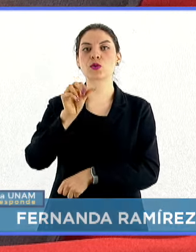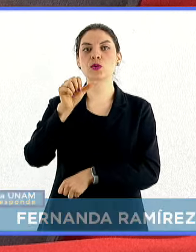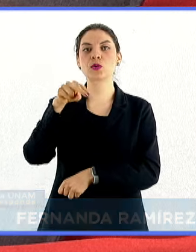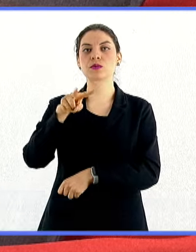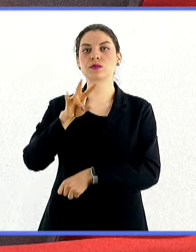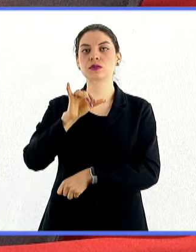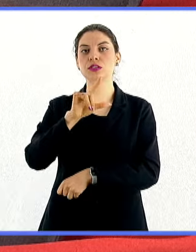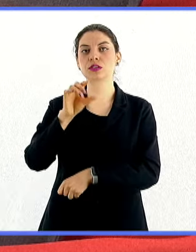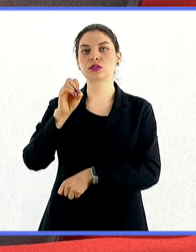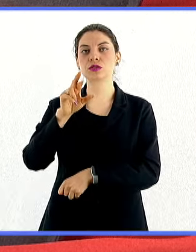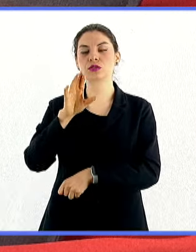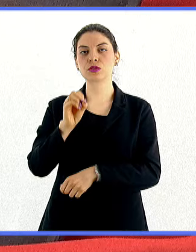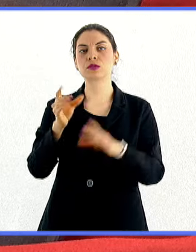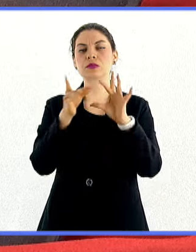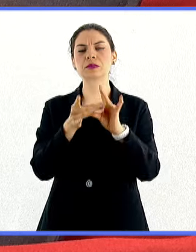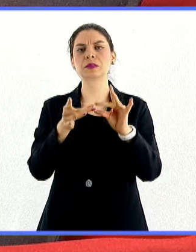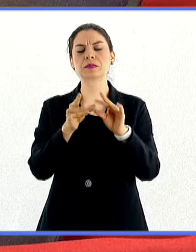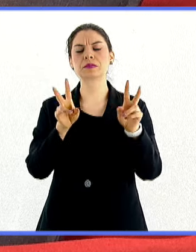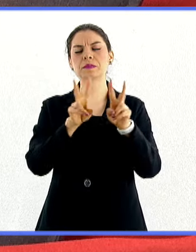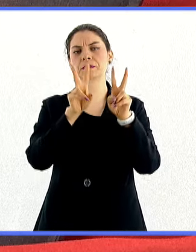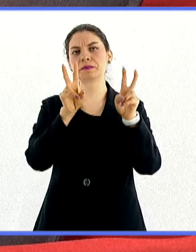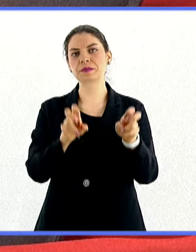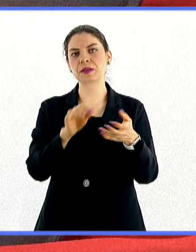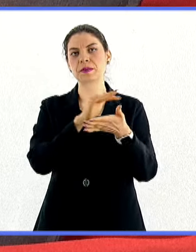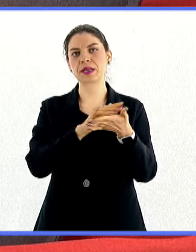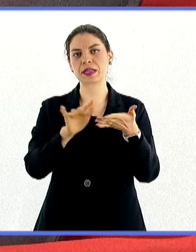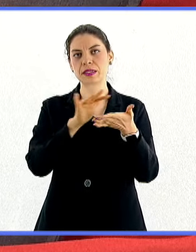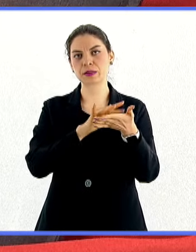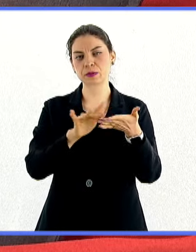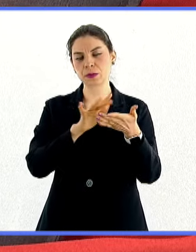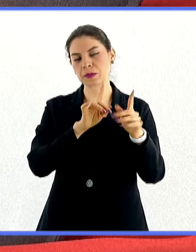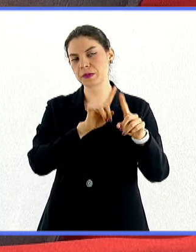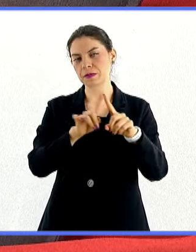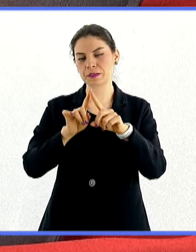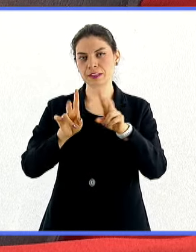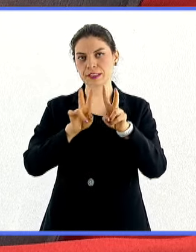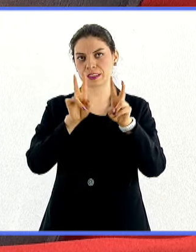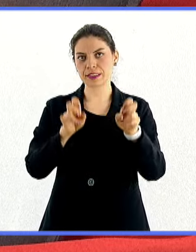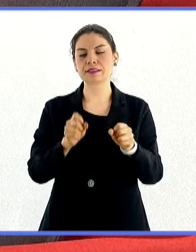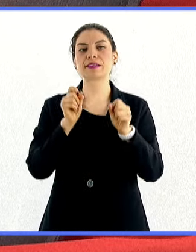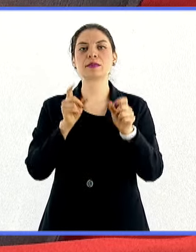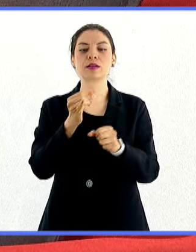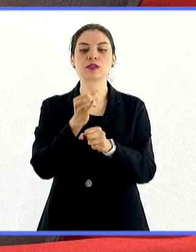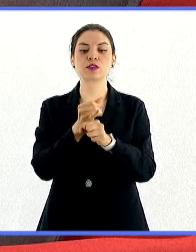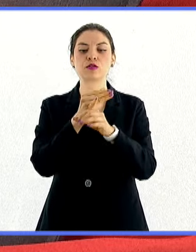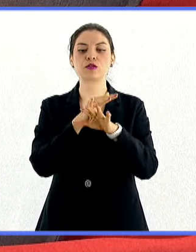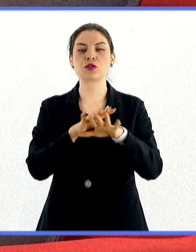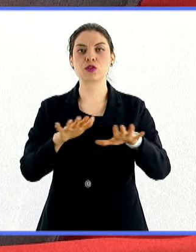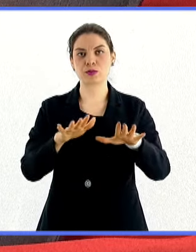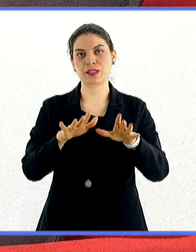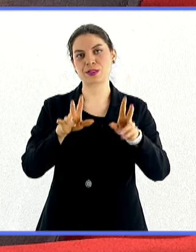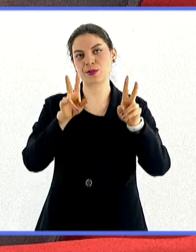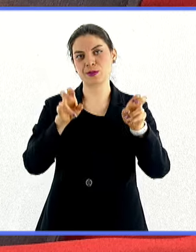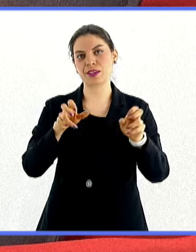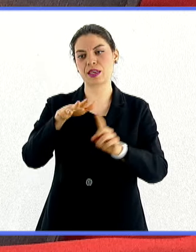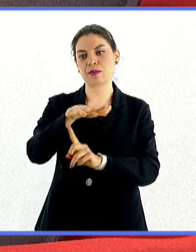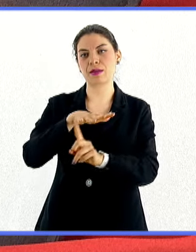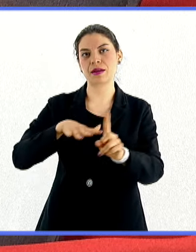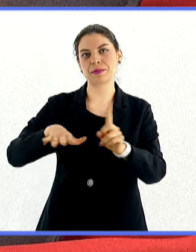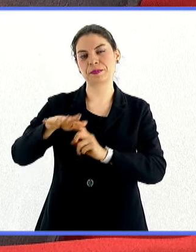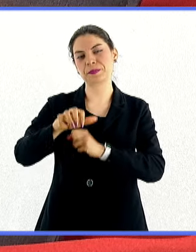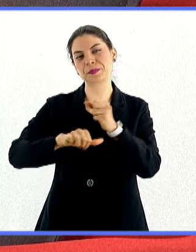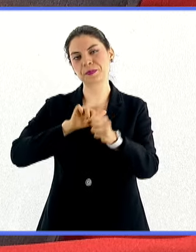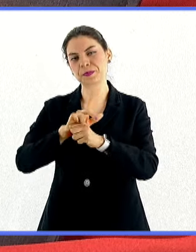sobre lectura y además sobre sociedades digitales. Y como siempre, les tenemos información relacionada, por ejemplo, con nuestra biodiversidad. Además,